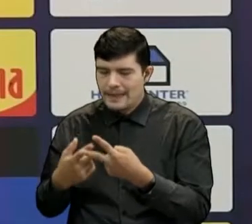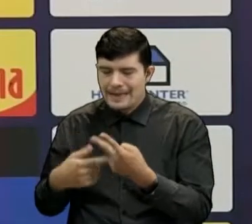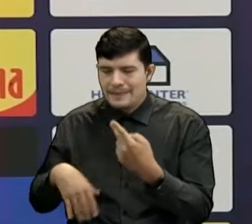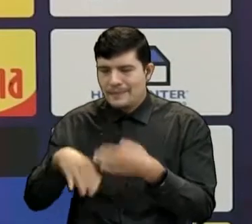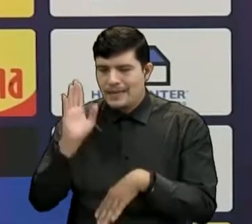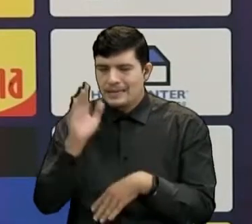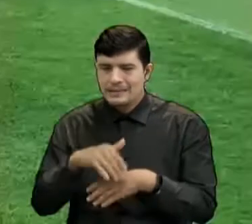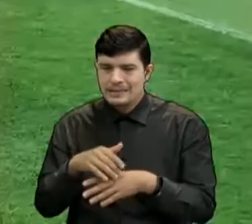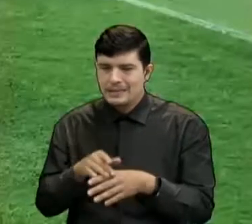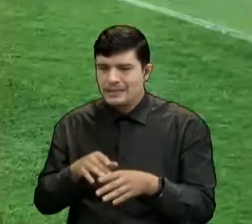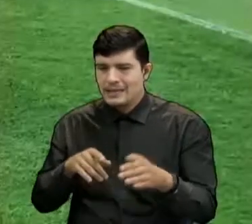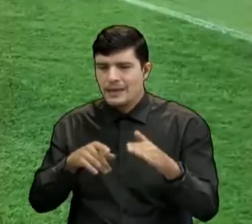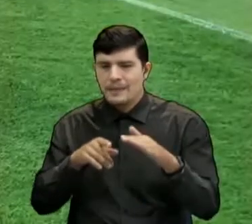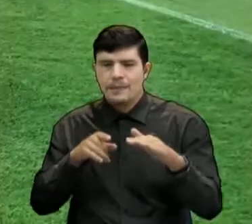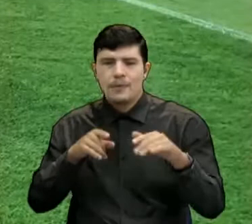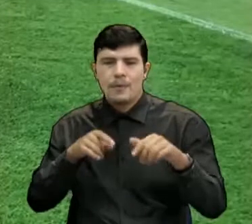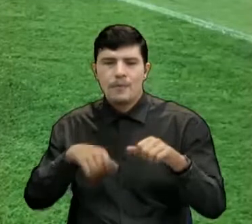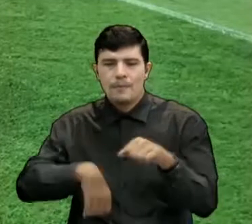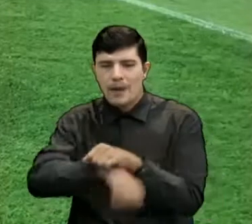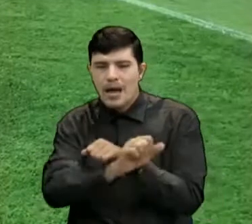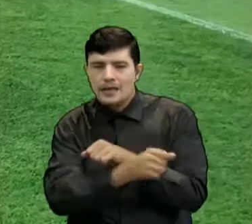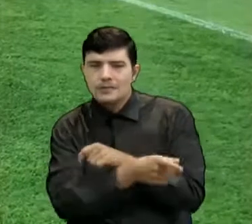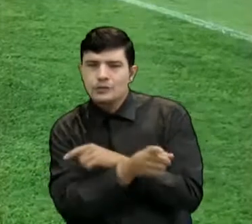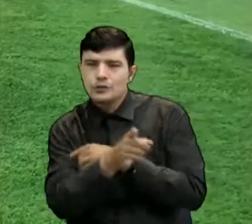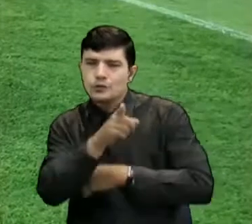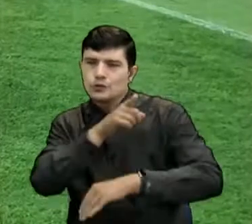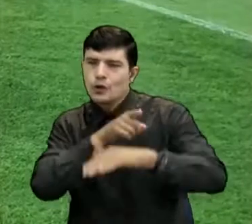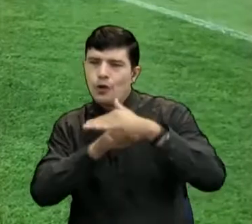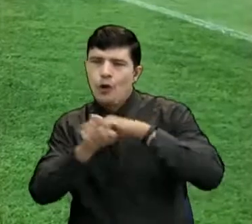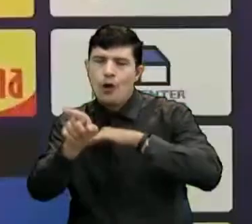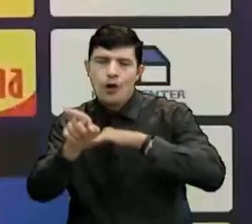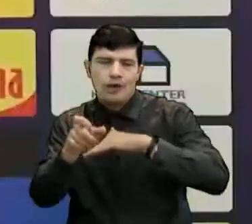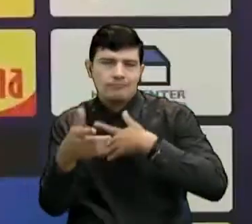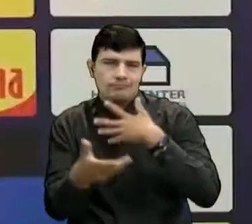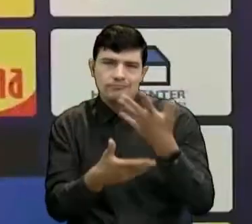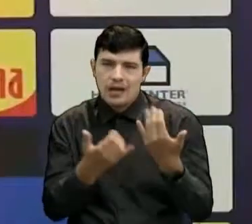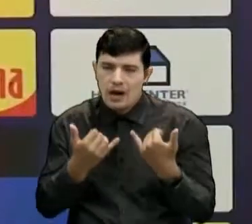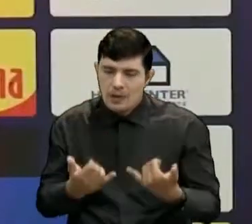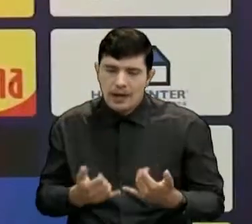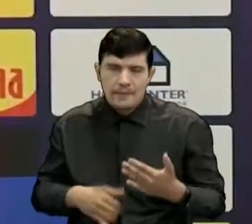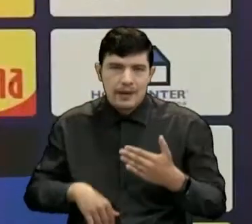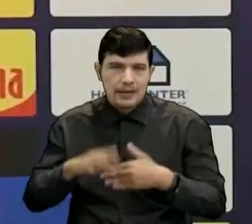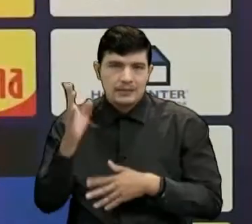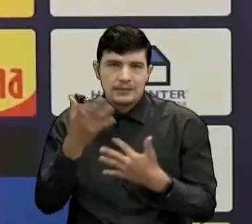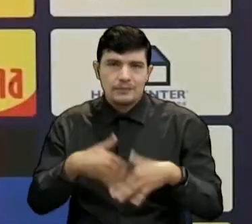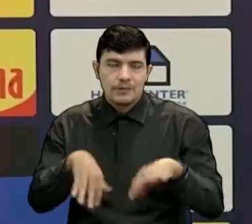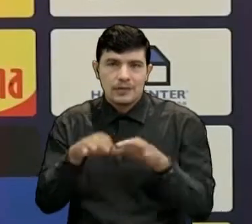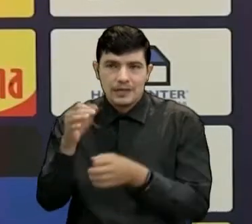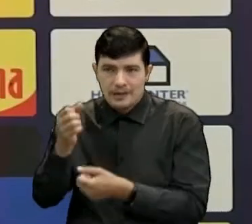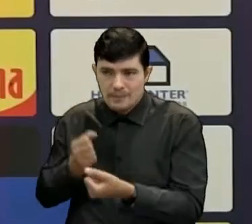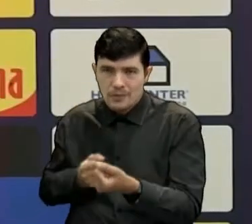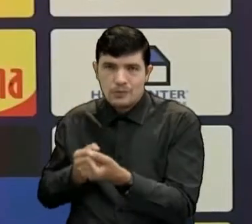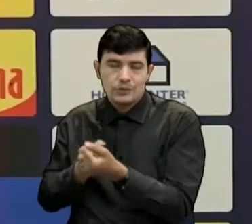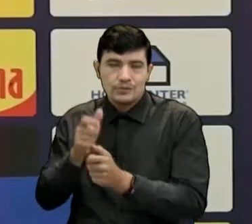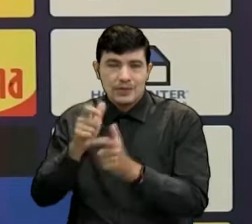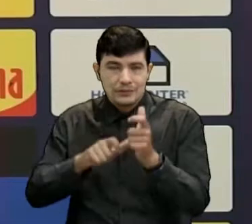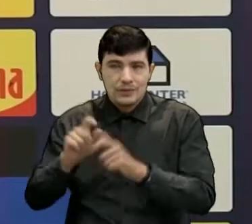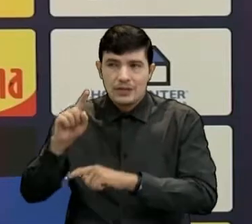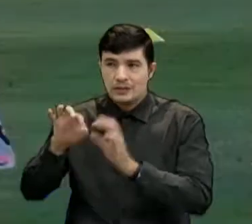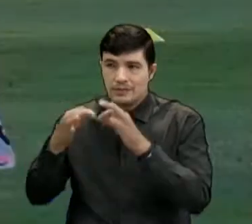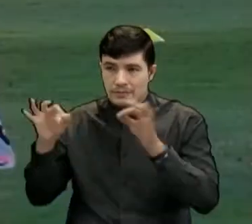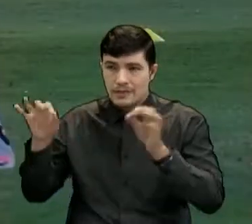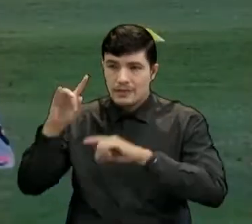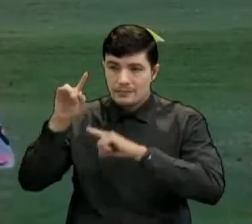del pase-gol, creo que queda devolver un poco a las personas que se tomaron el tiempo de mandarme un